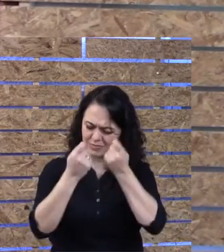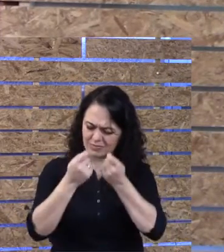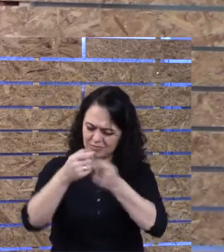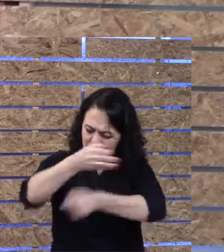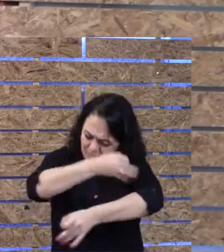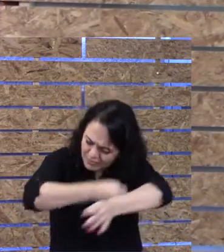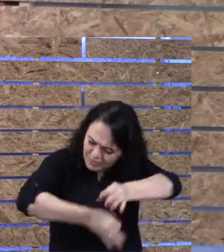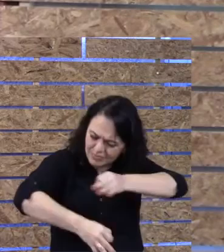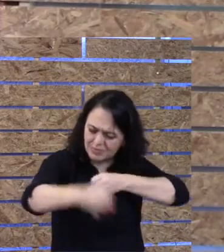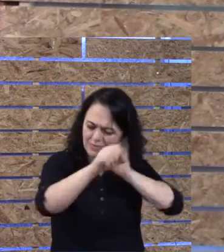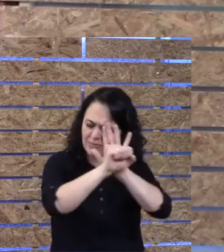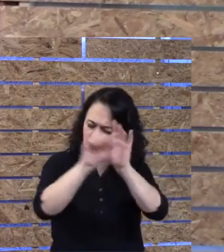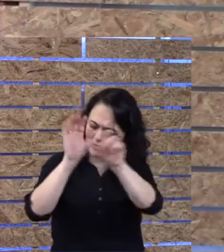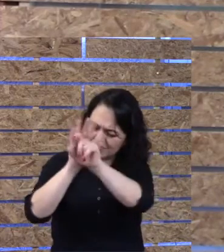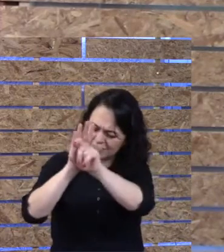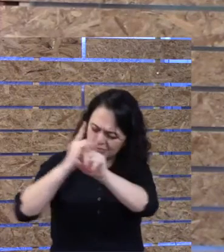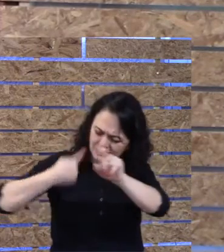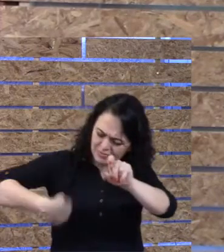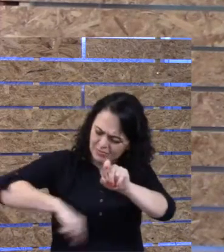Las ovejas que lo son